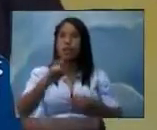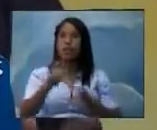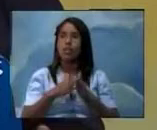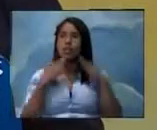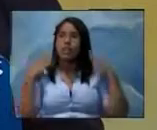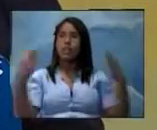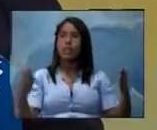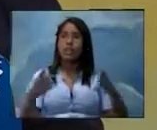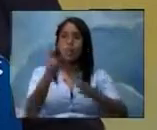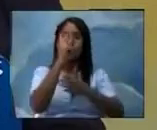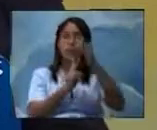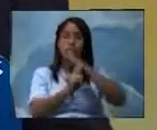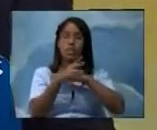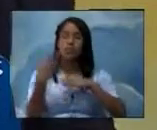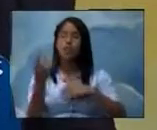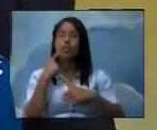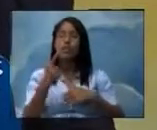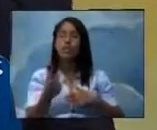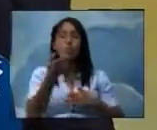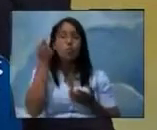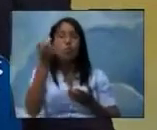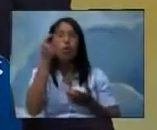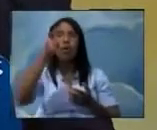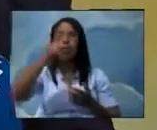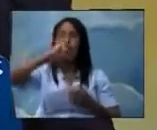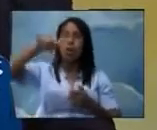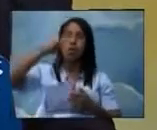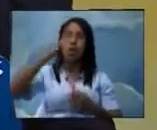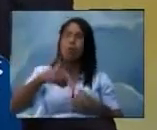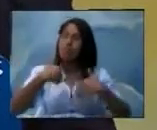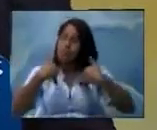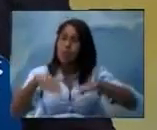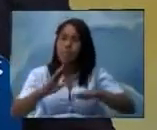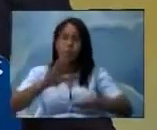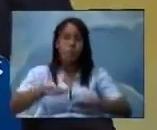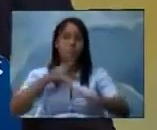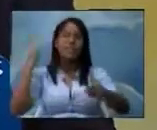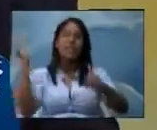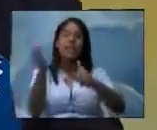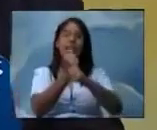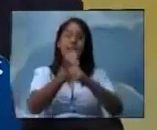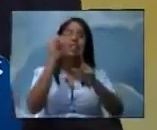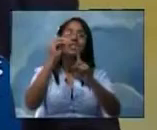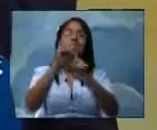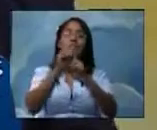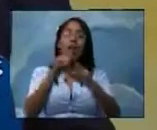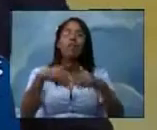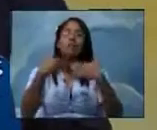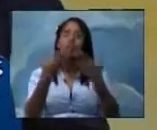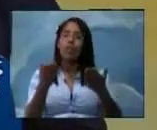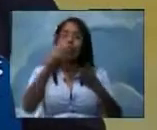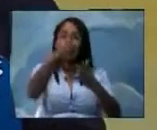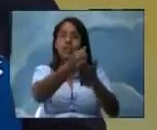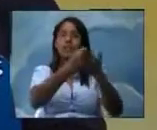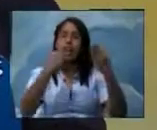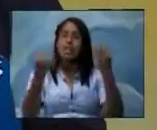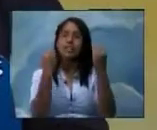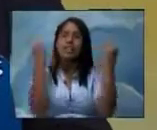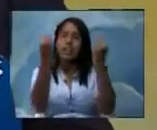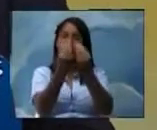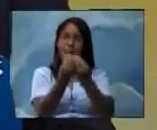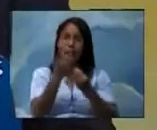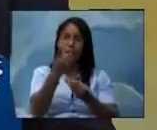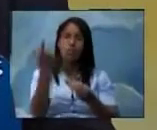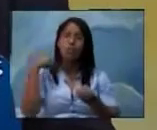ese tremendo versículo que dice, busca a Jehová mientras puede ser hallado, llamadle en tanto que está